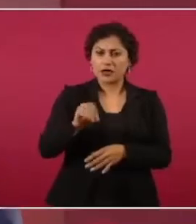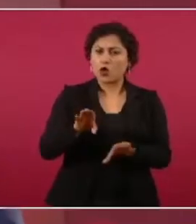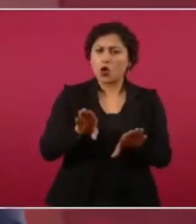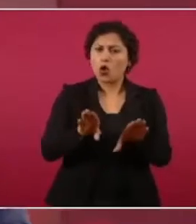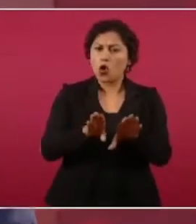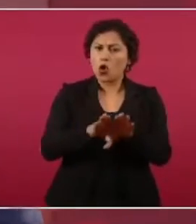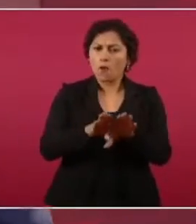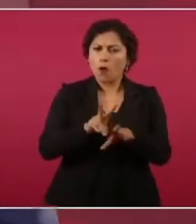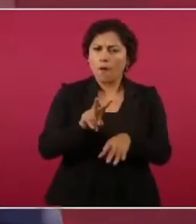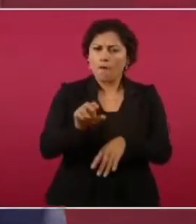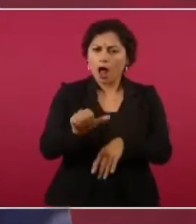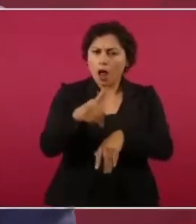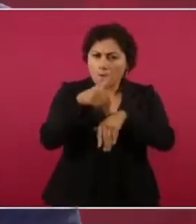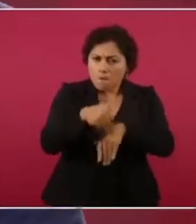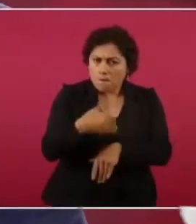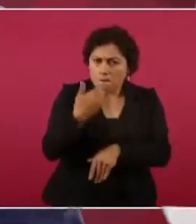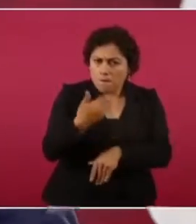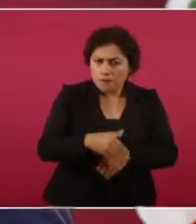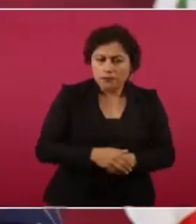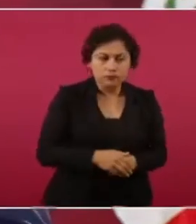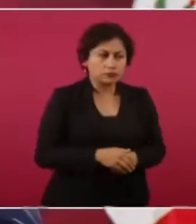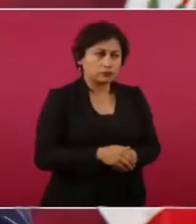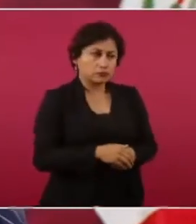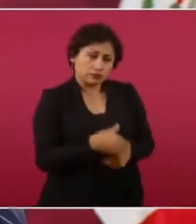digo, bien.